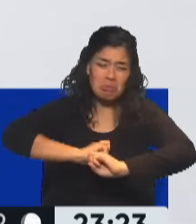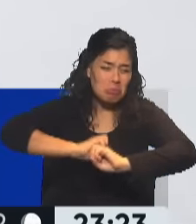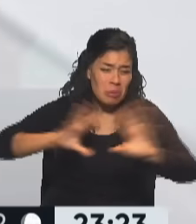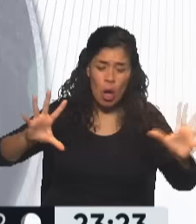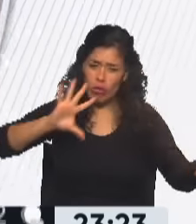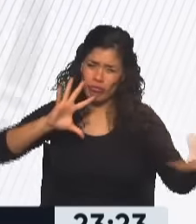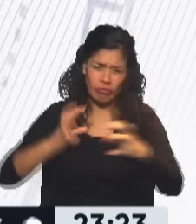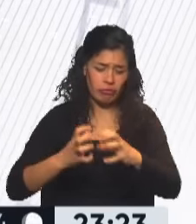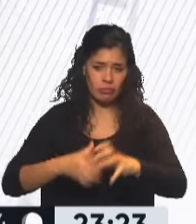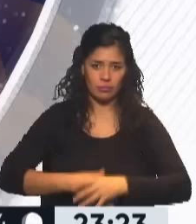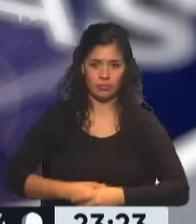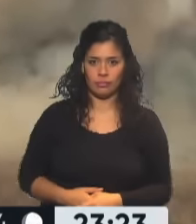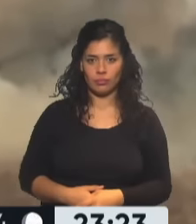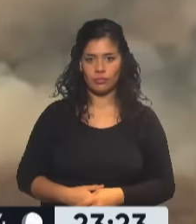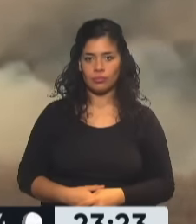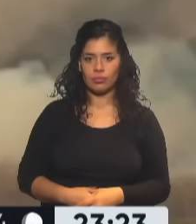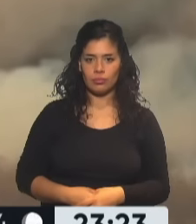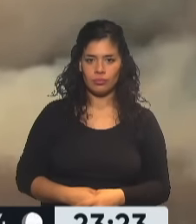zona.